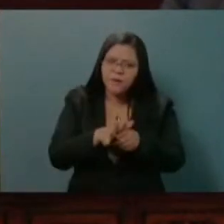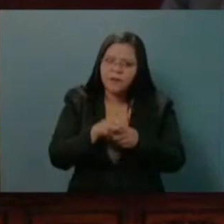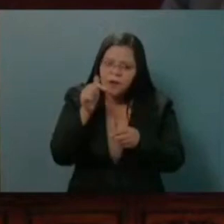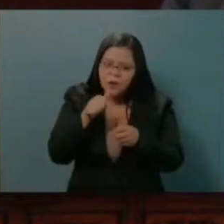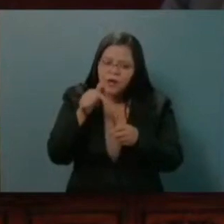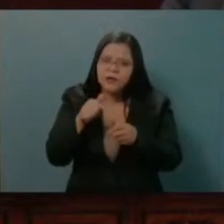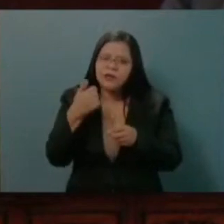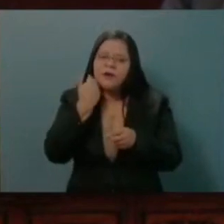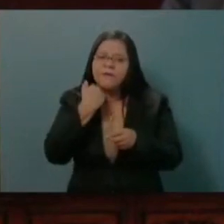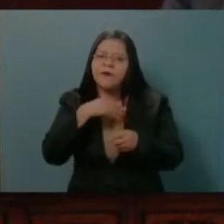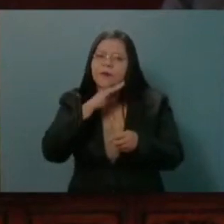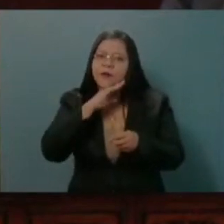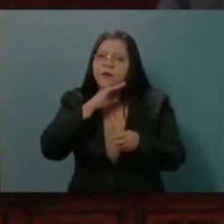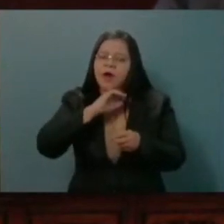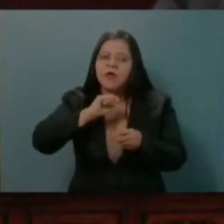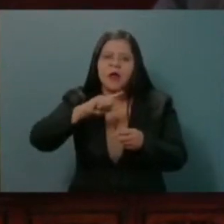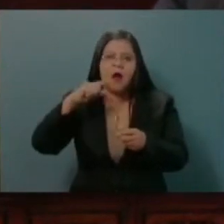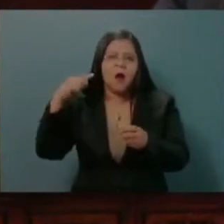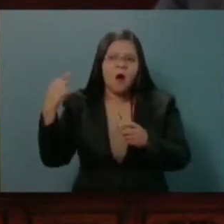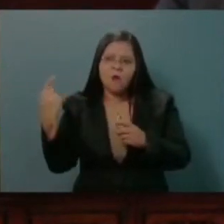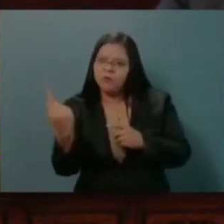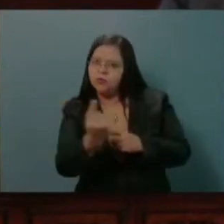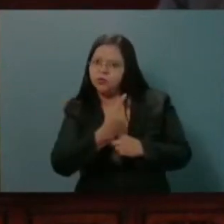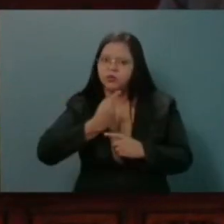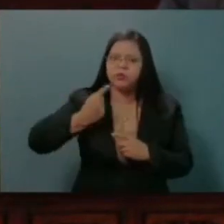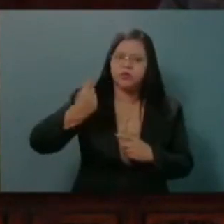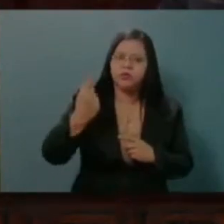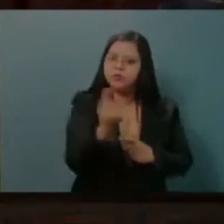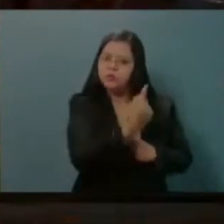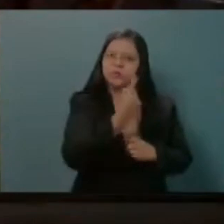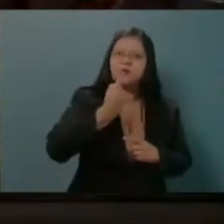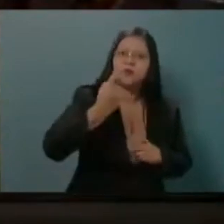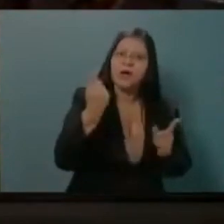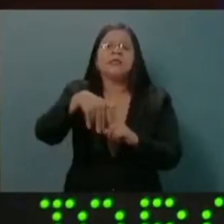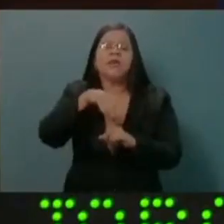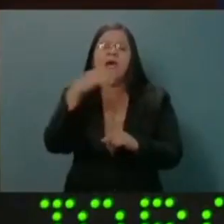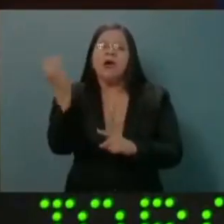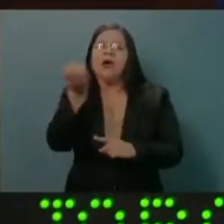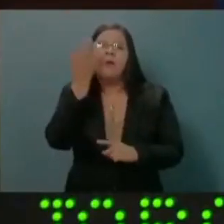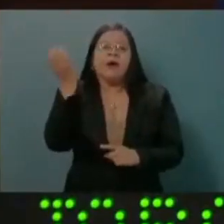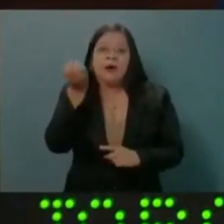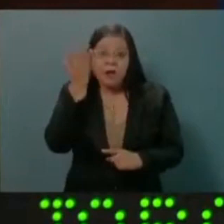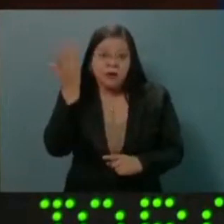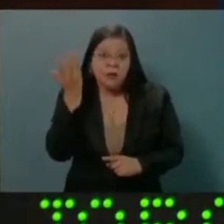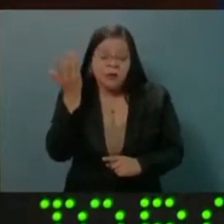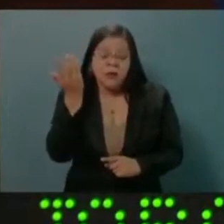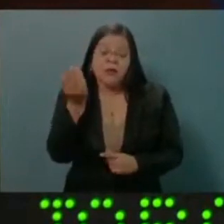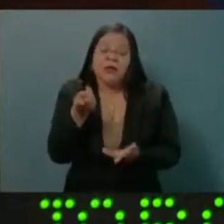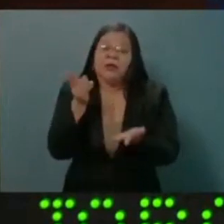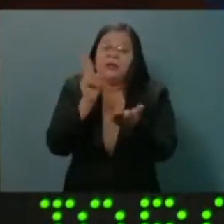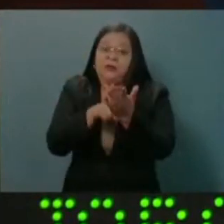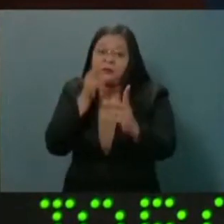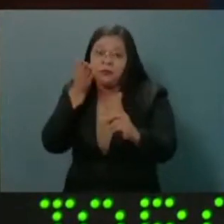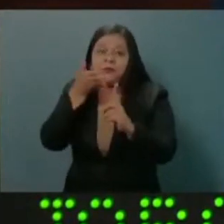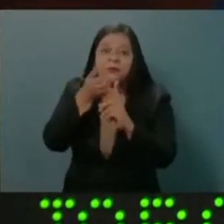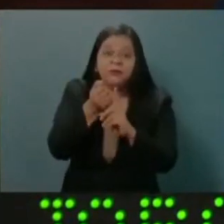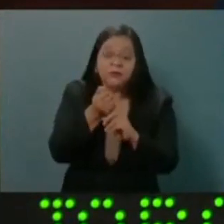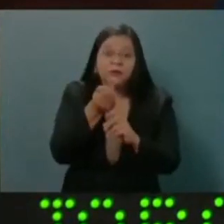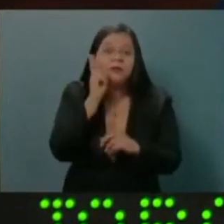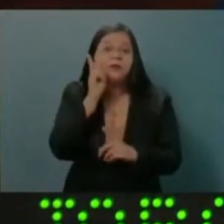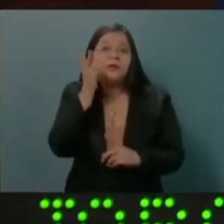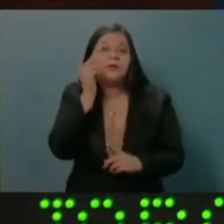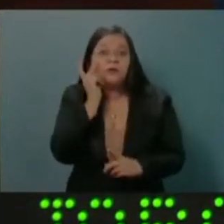sino la compra de insumos médicos en el marco de la pandemia de kobe 19 la contratación directa se